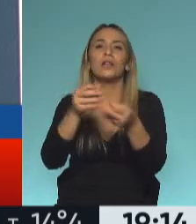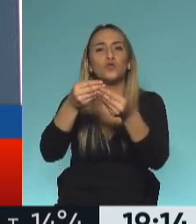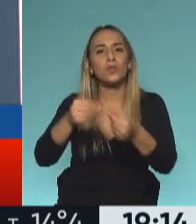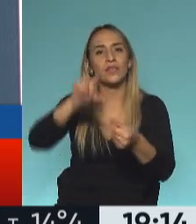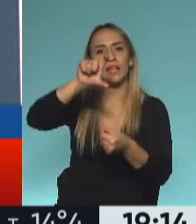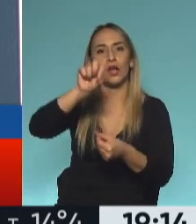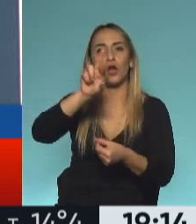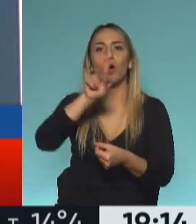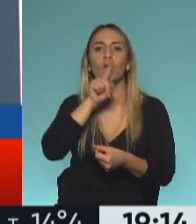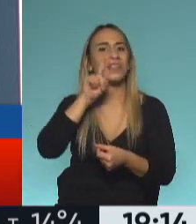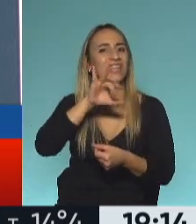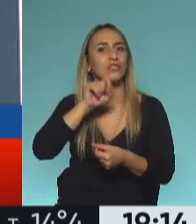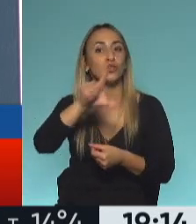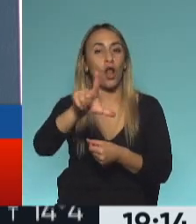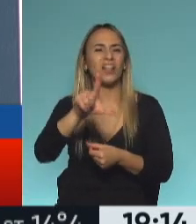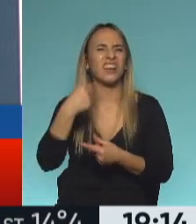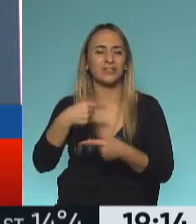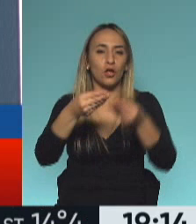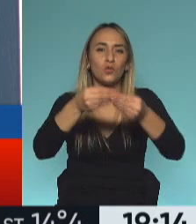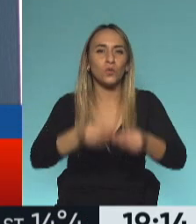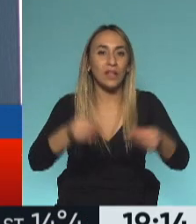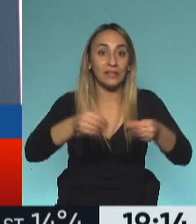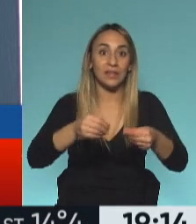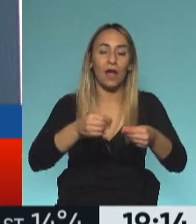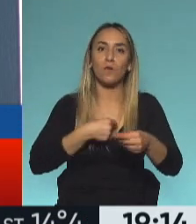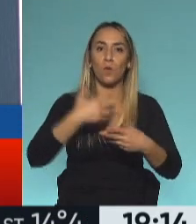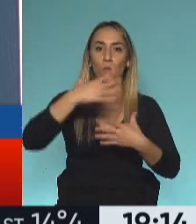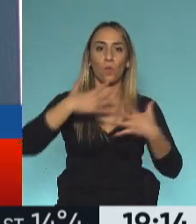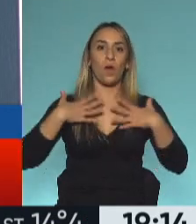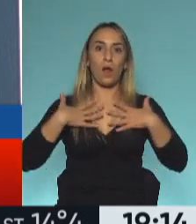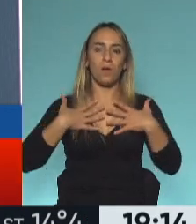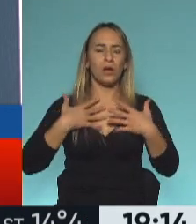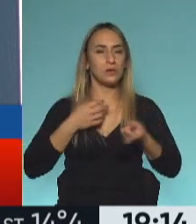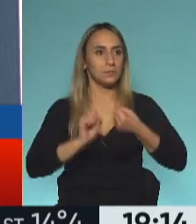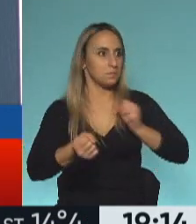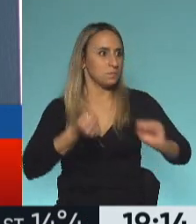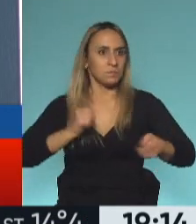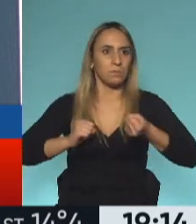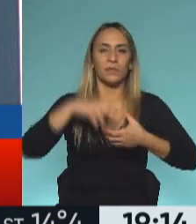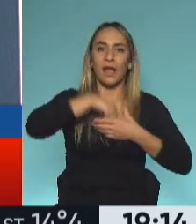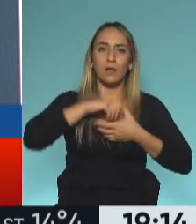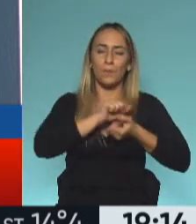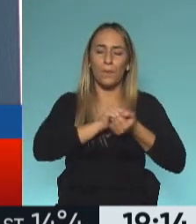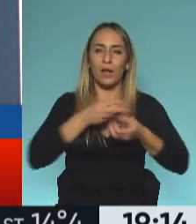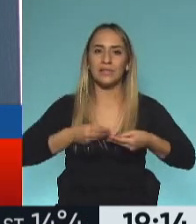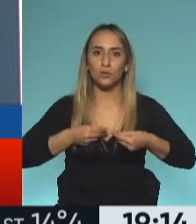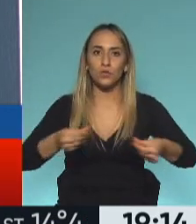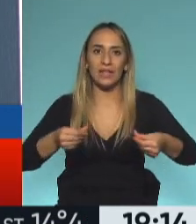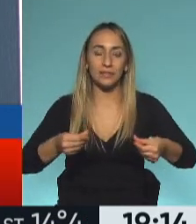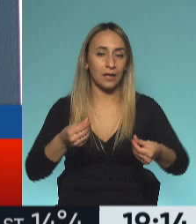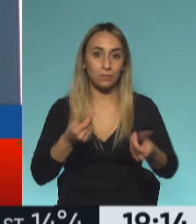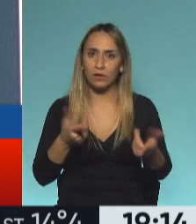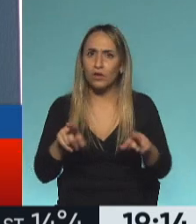es una hormona que se segrega cuando uno se estresa. Y eso es permanente. La gente que está en terapia